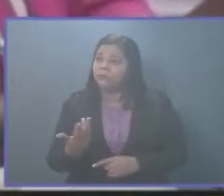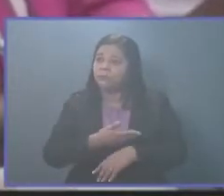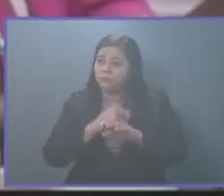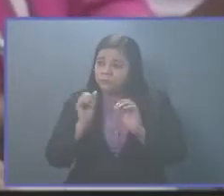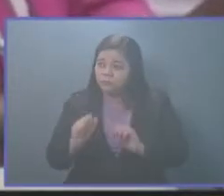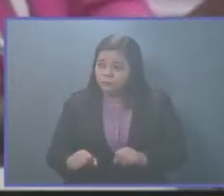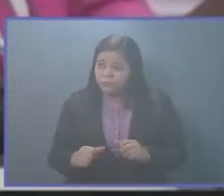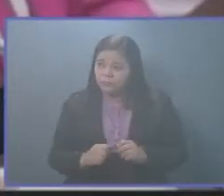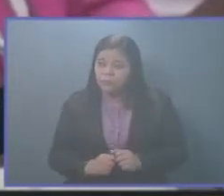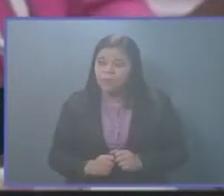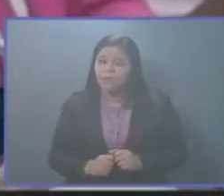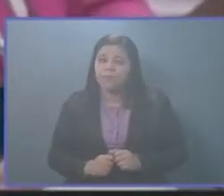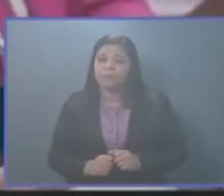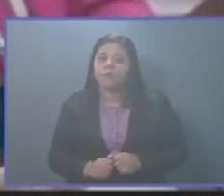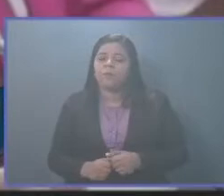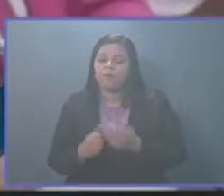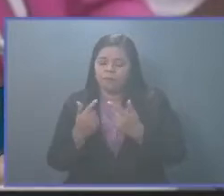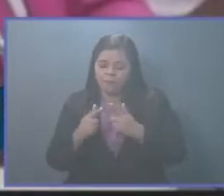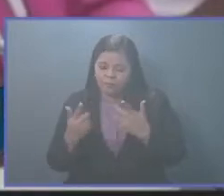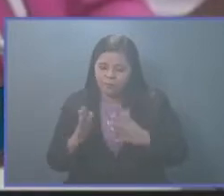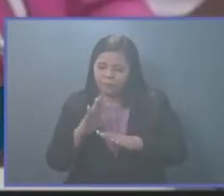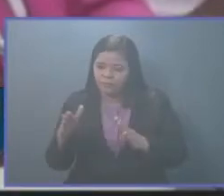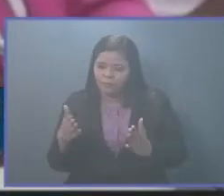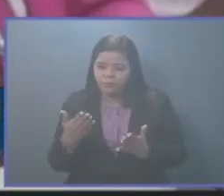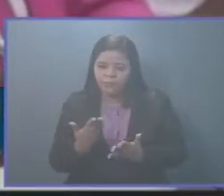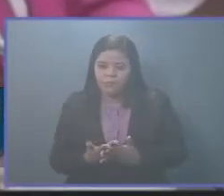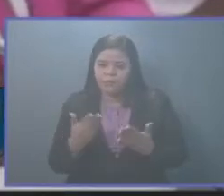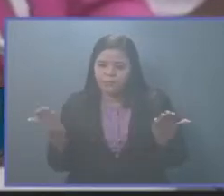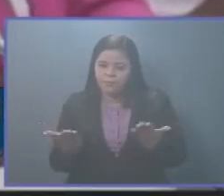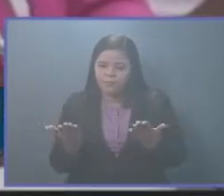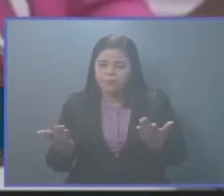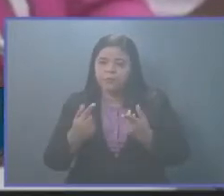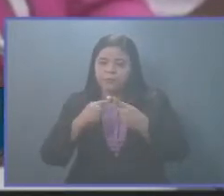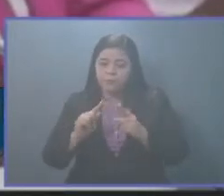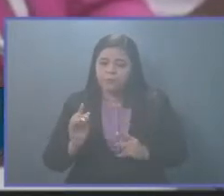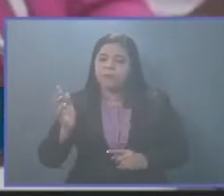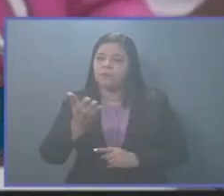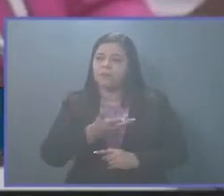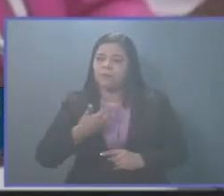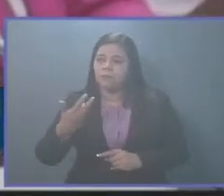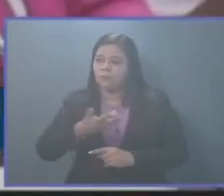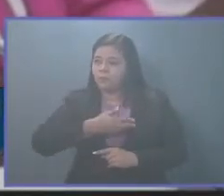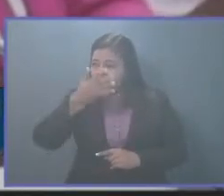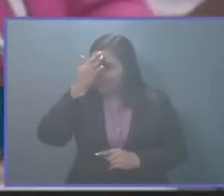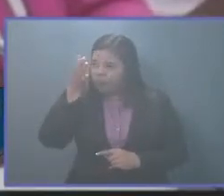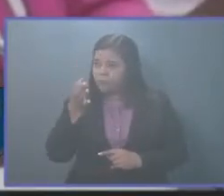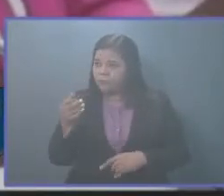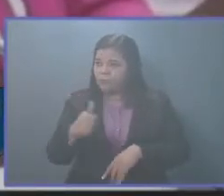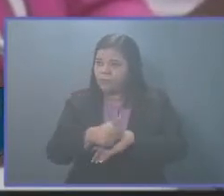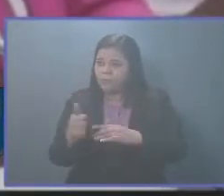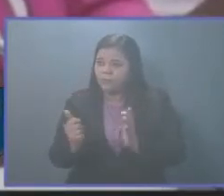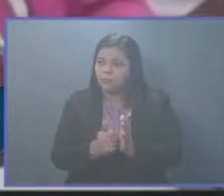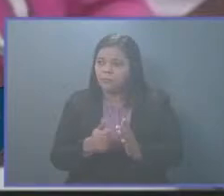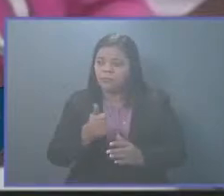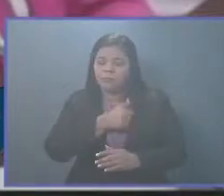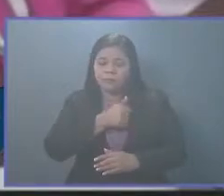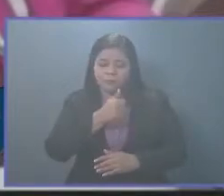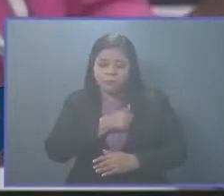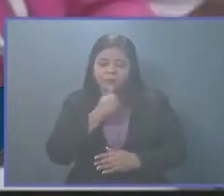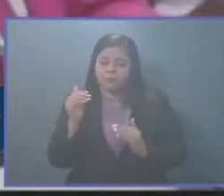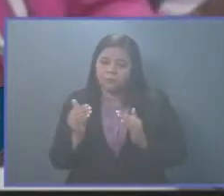situación, exponer los movimientos que se han hecho, pero ya pues corresponde, creo yo, a ustedes en la Asamblea y a otros